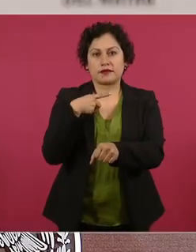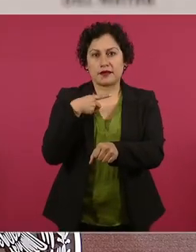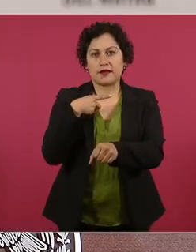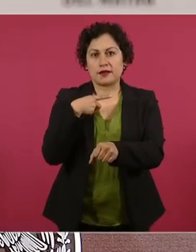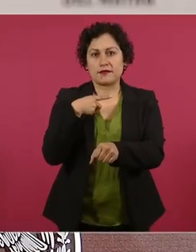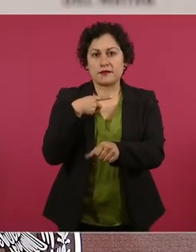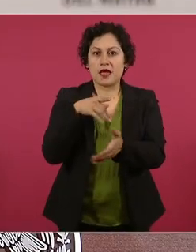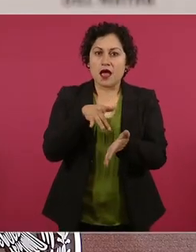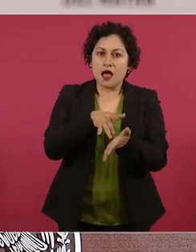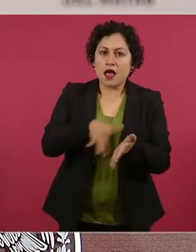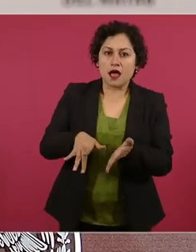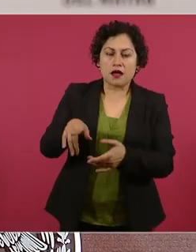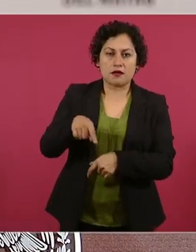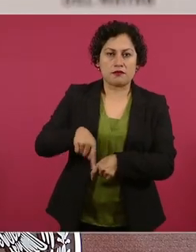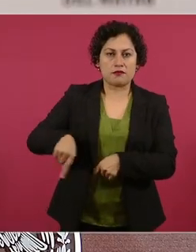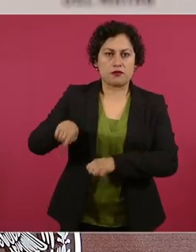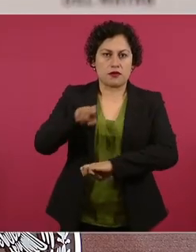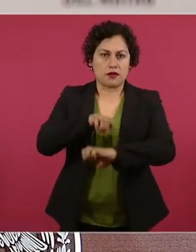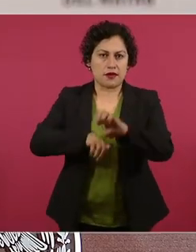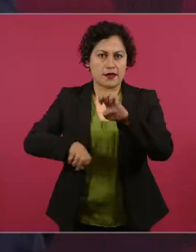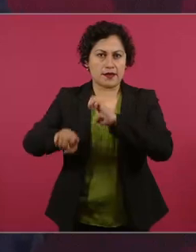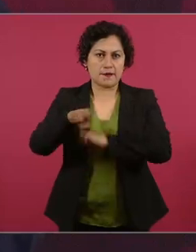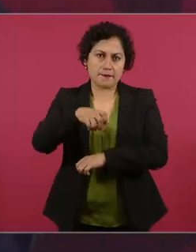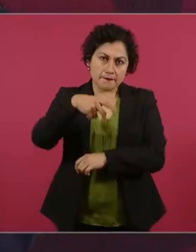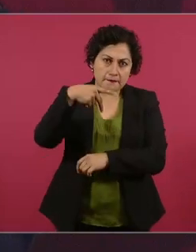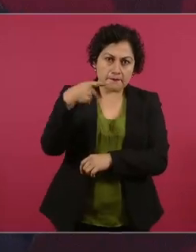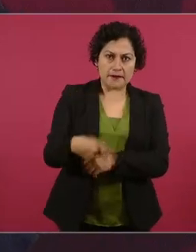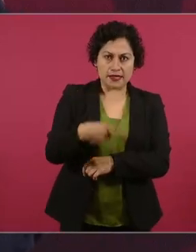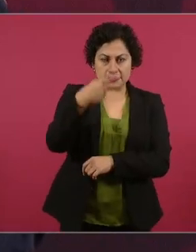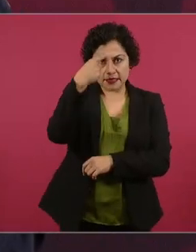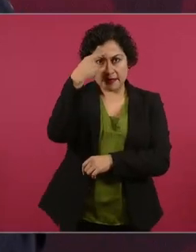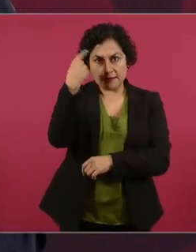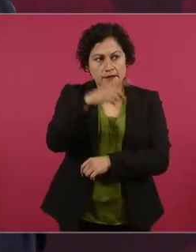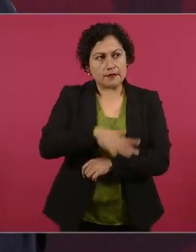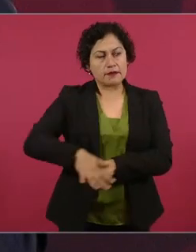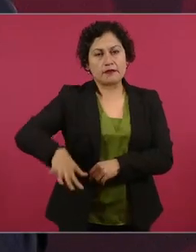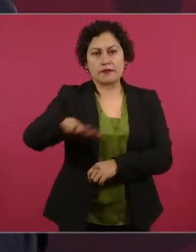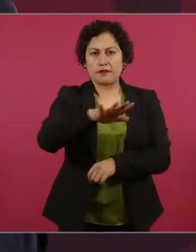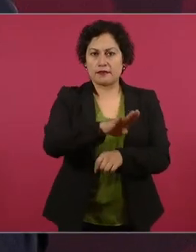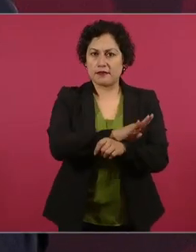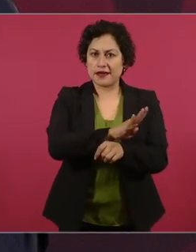empresas públicas en beneficio del pueblo.